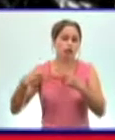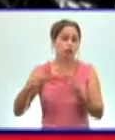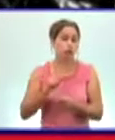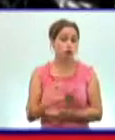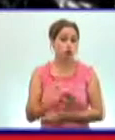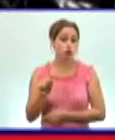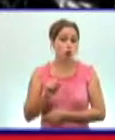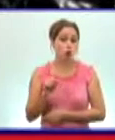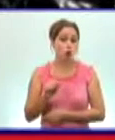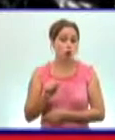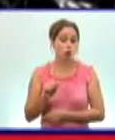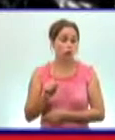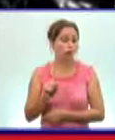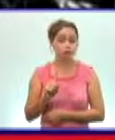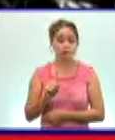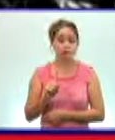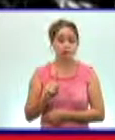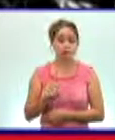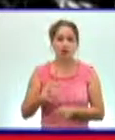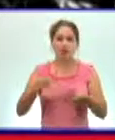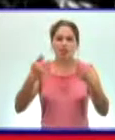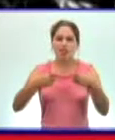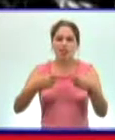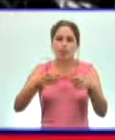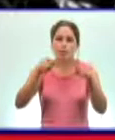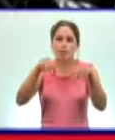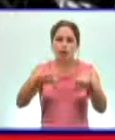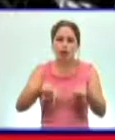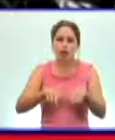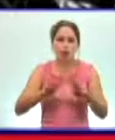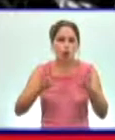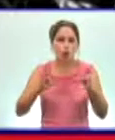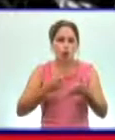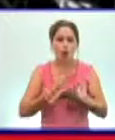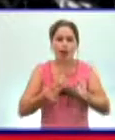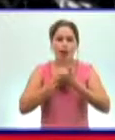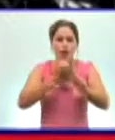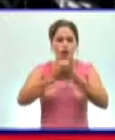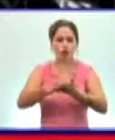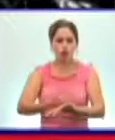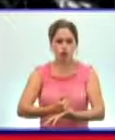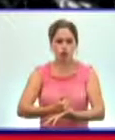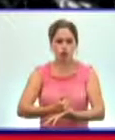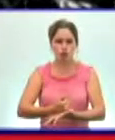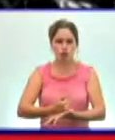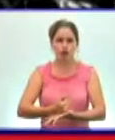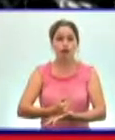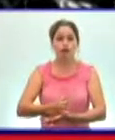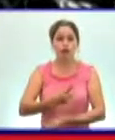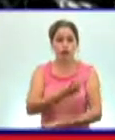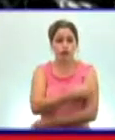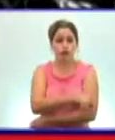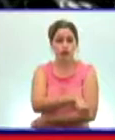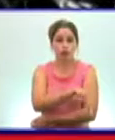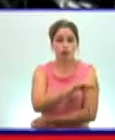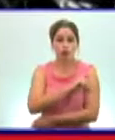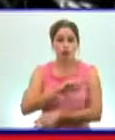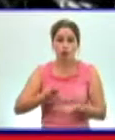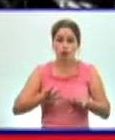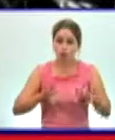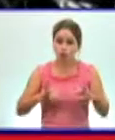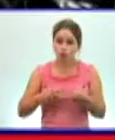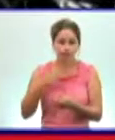no se debe a Fidel, se debe precisamente al apoyo, a la contribución, a la